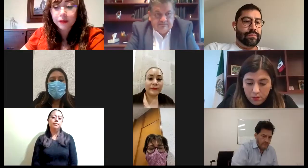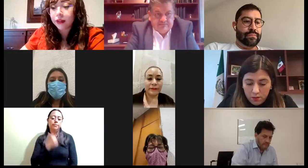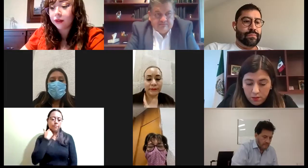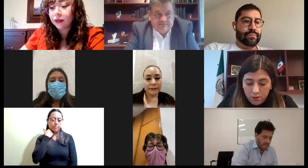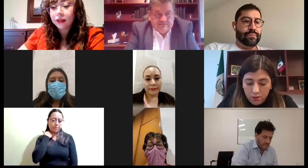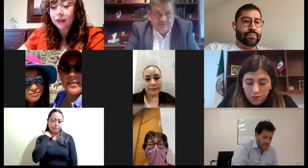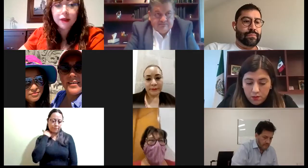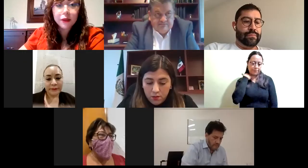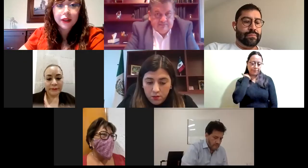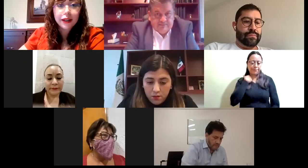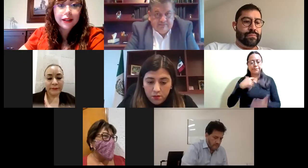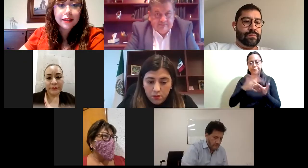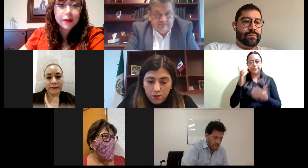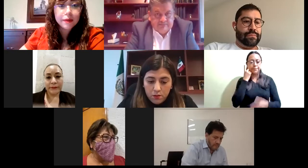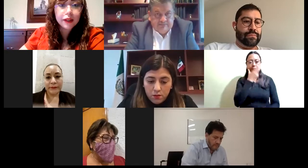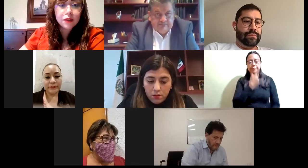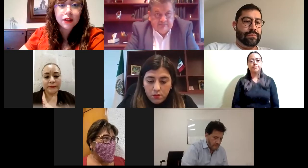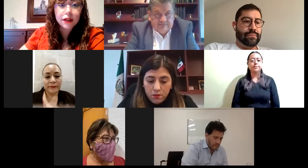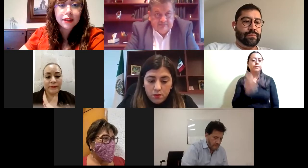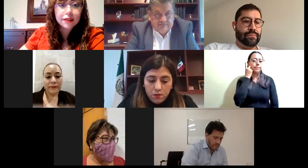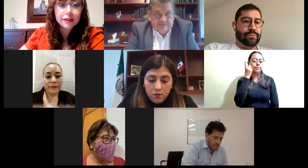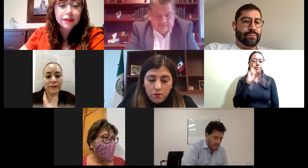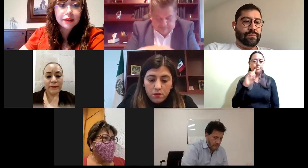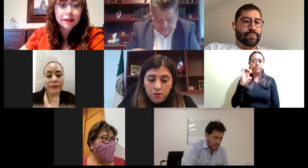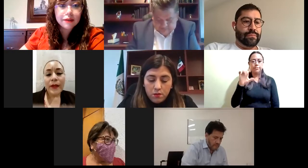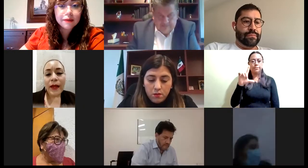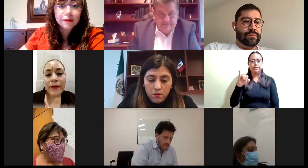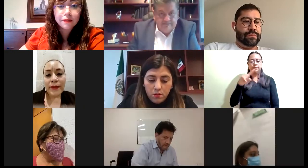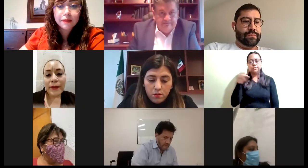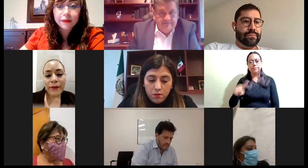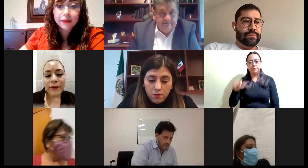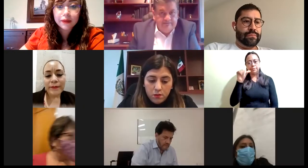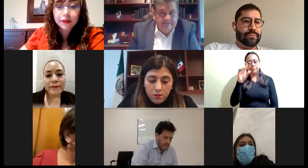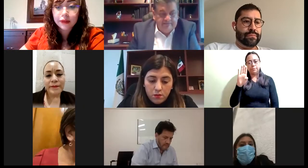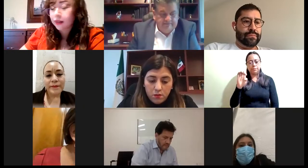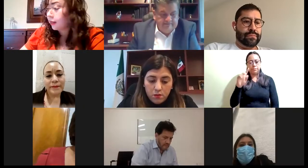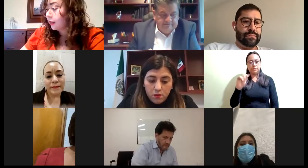Gracias, diputado. Diputada Elizabeth Mateos Hernández. A favor.